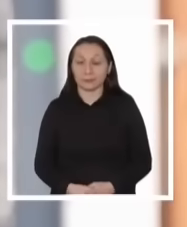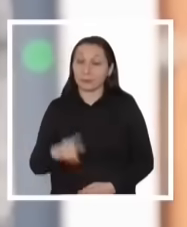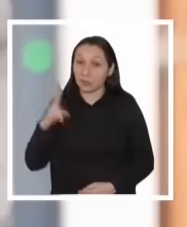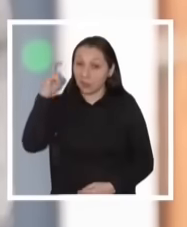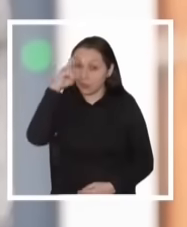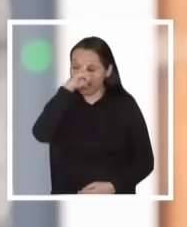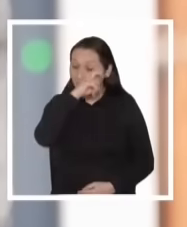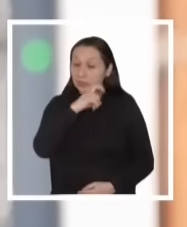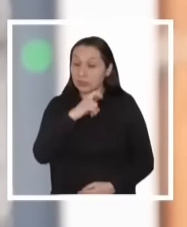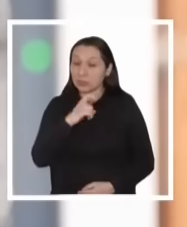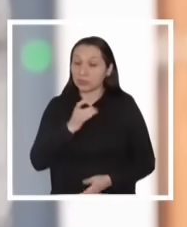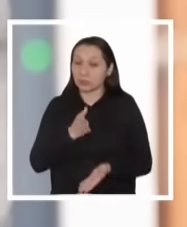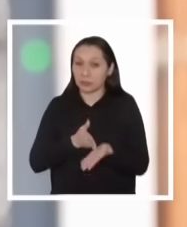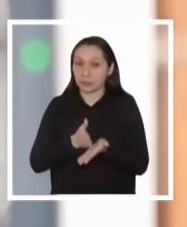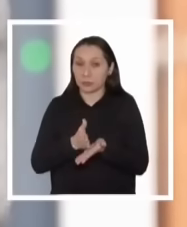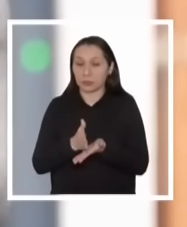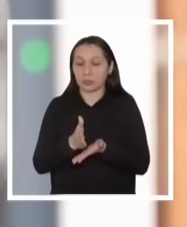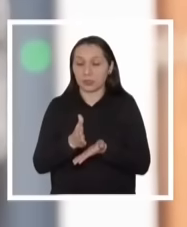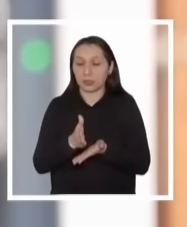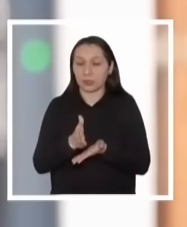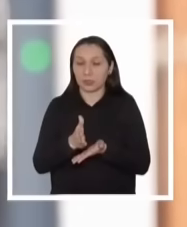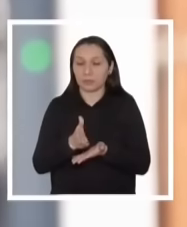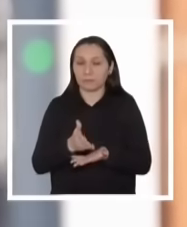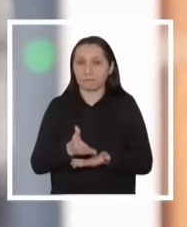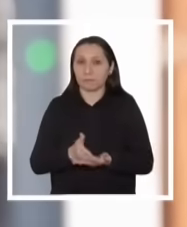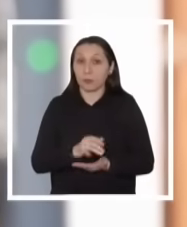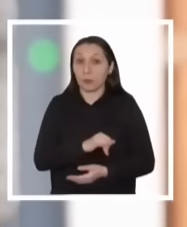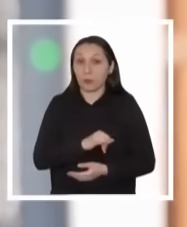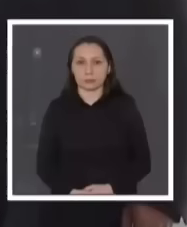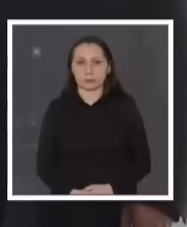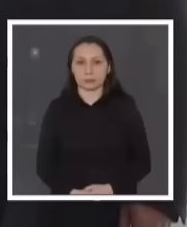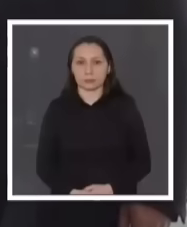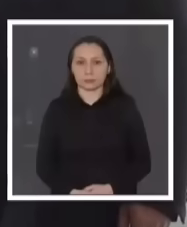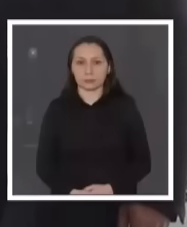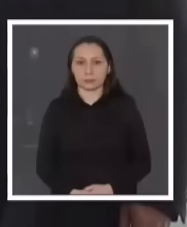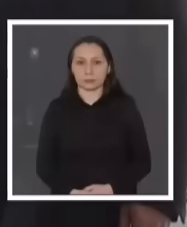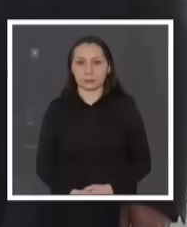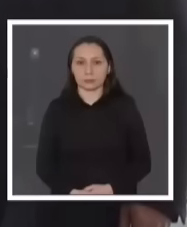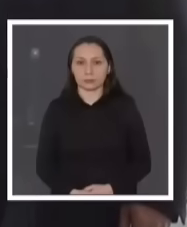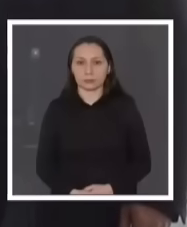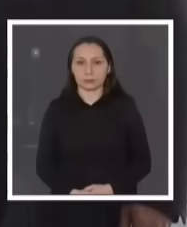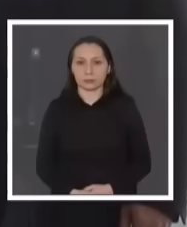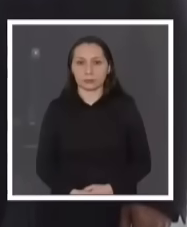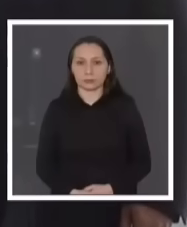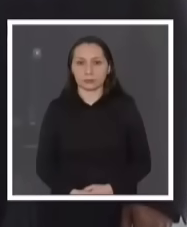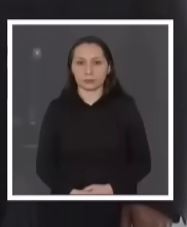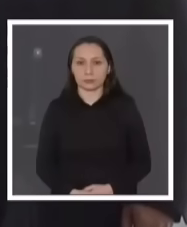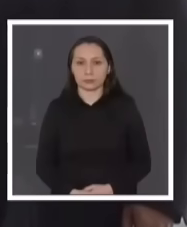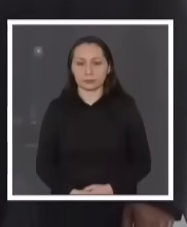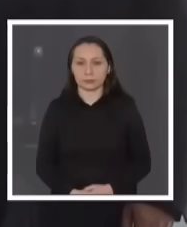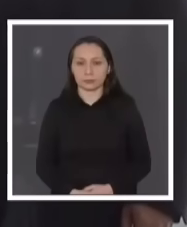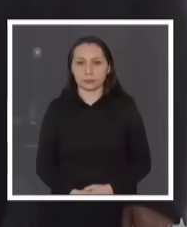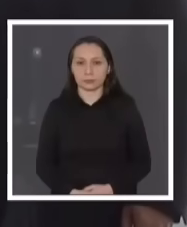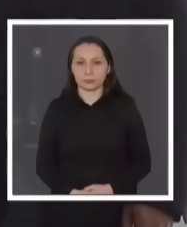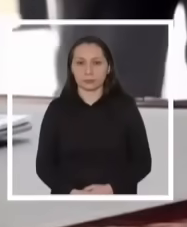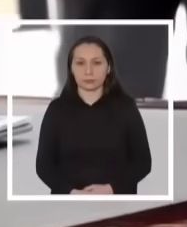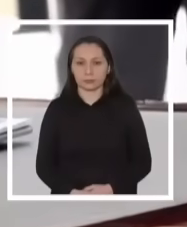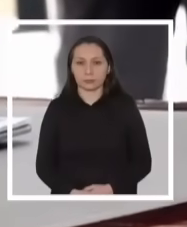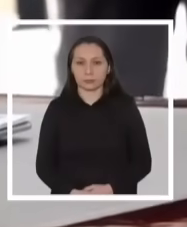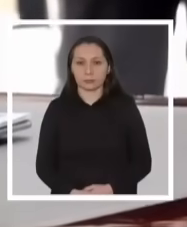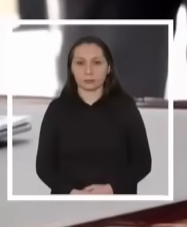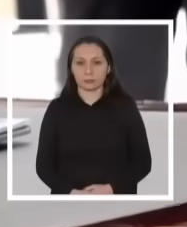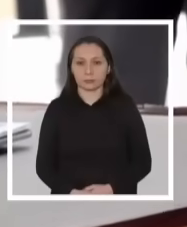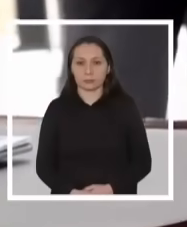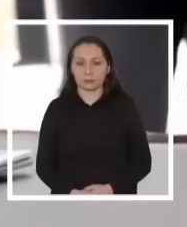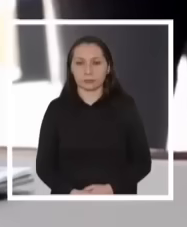e internacionales, también artistas y organizaciones de derechos humanos. Y todo esto está a cargo de una productora contratada por el Ministerio de las Culturas